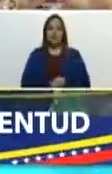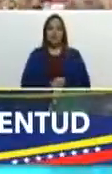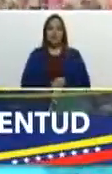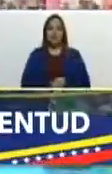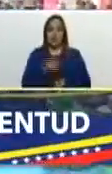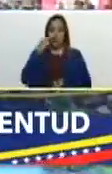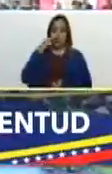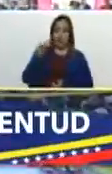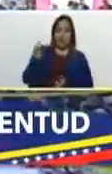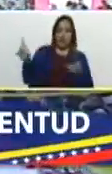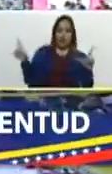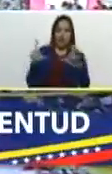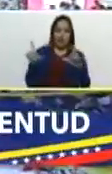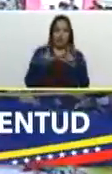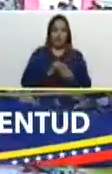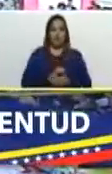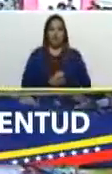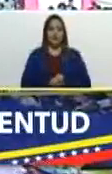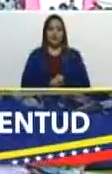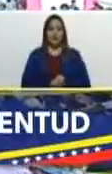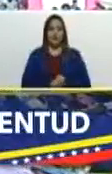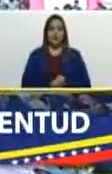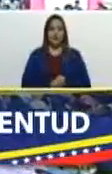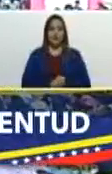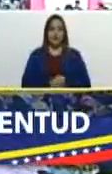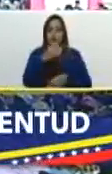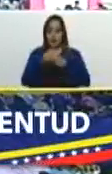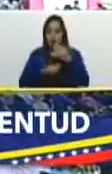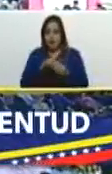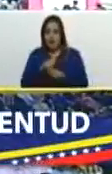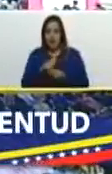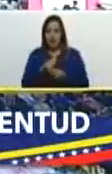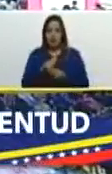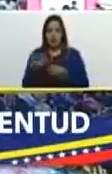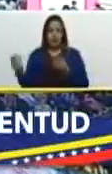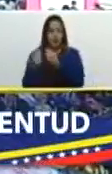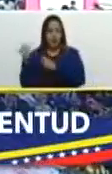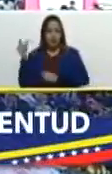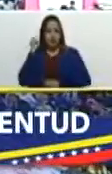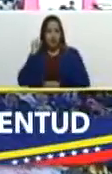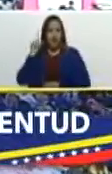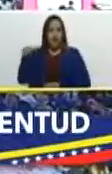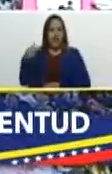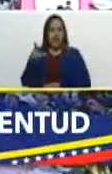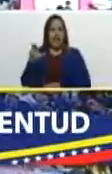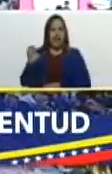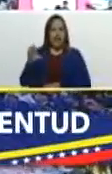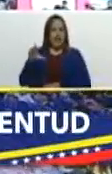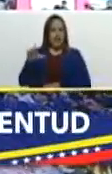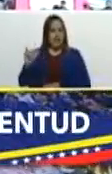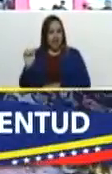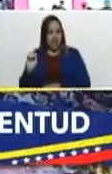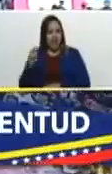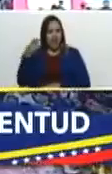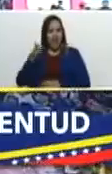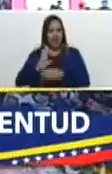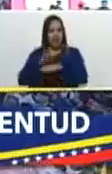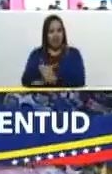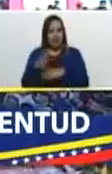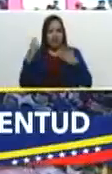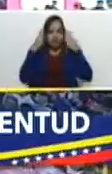viéndonos por televisión. Me hicieron llegar junto a Grecia, Mervin, Grecia, Héctor,